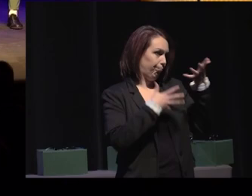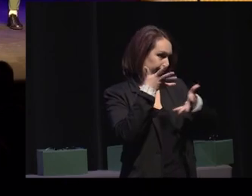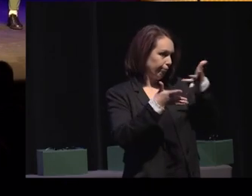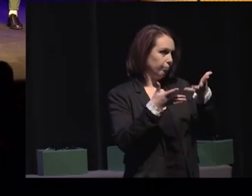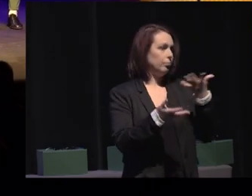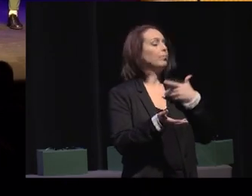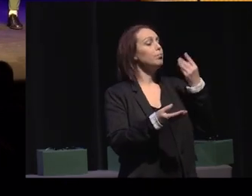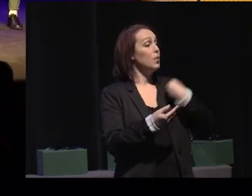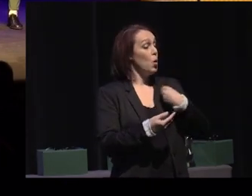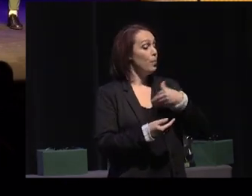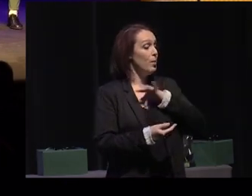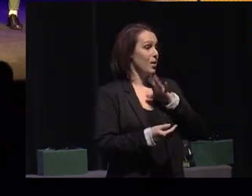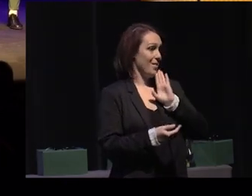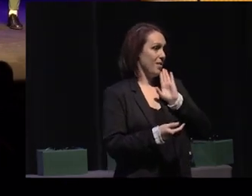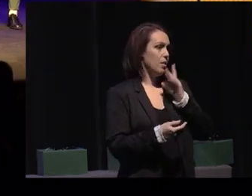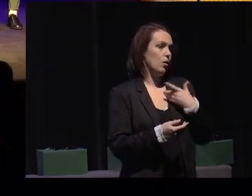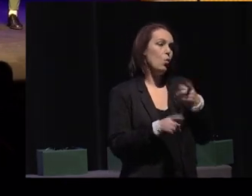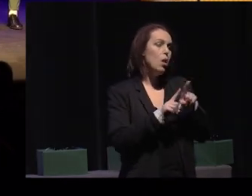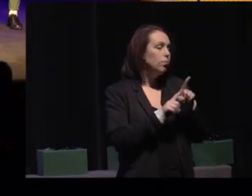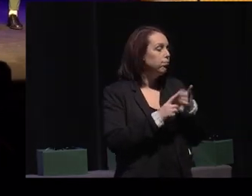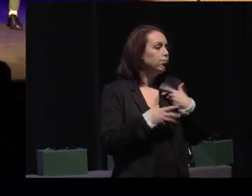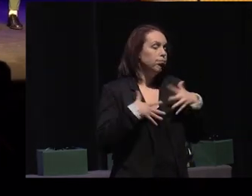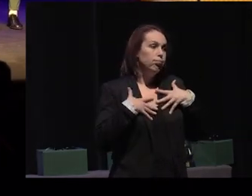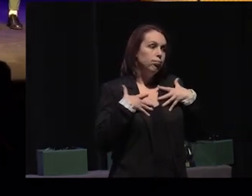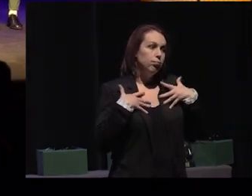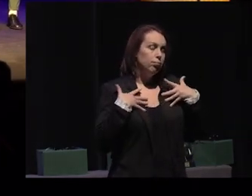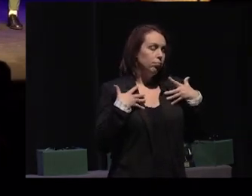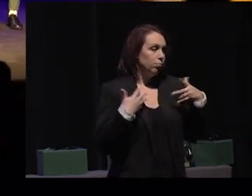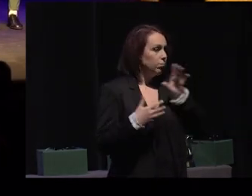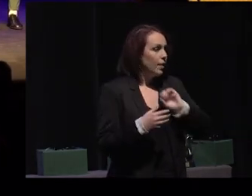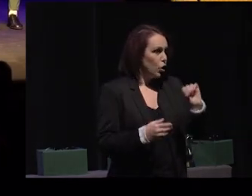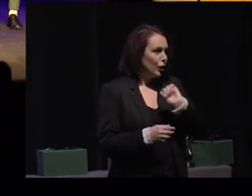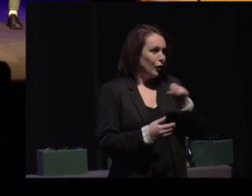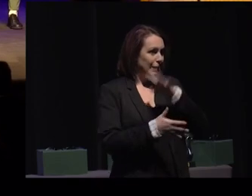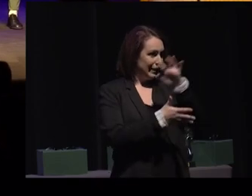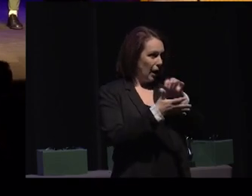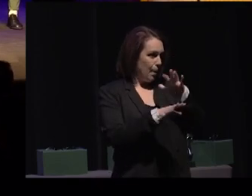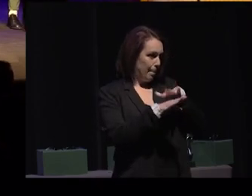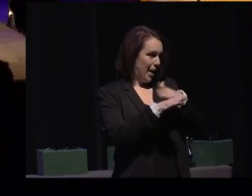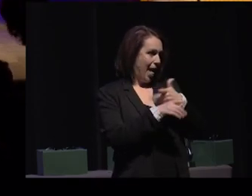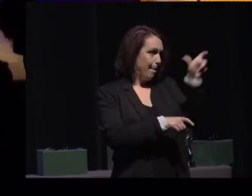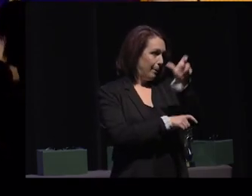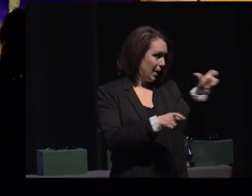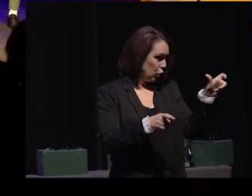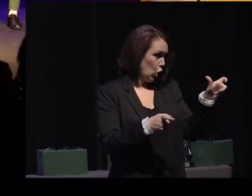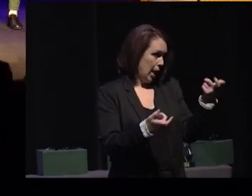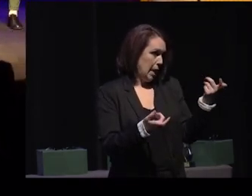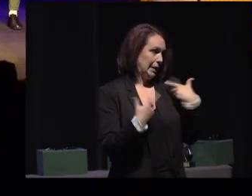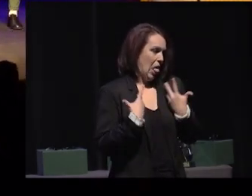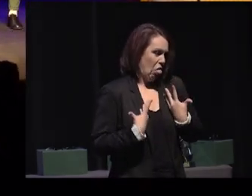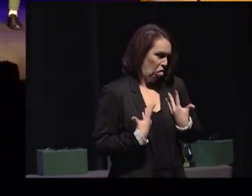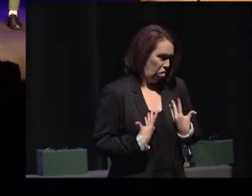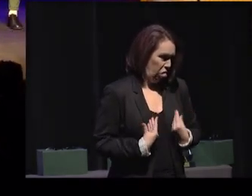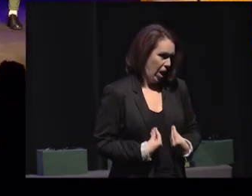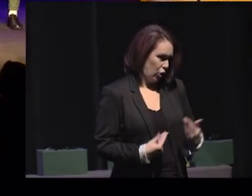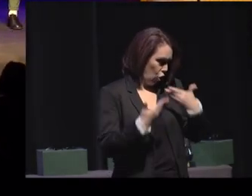Fermín Salvochea, una letra también con una profundidad, con una emoción espectacular. Es una letra dedicada a las personas que pasan por la depresión, pero